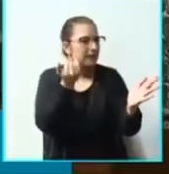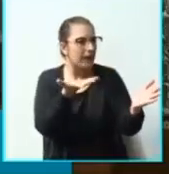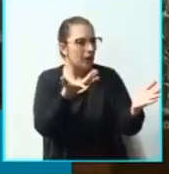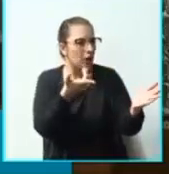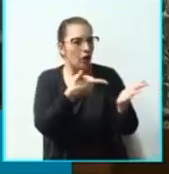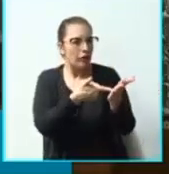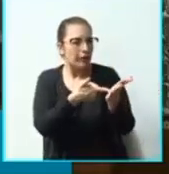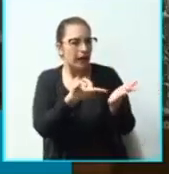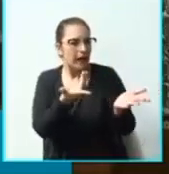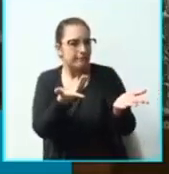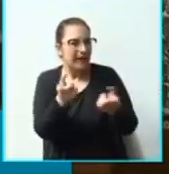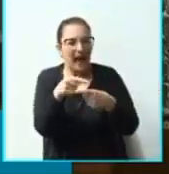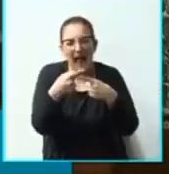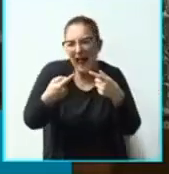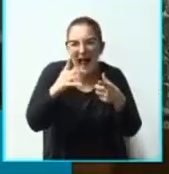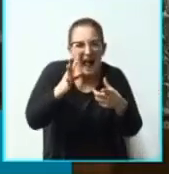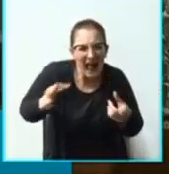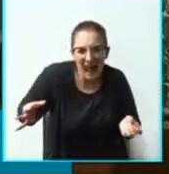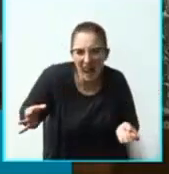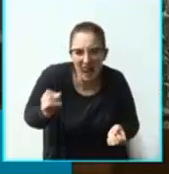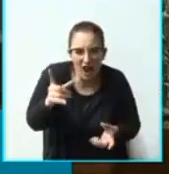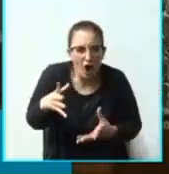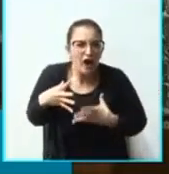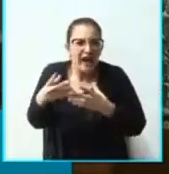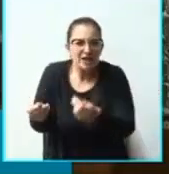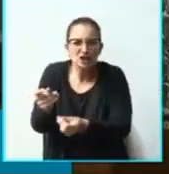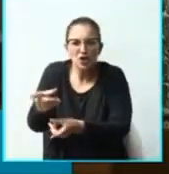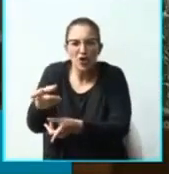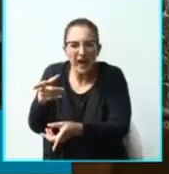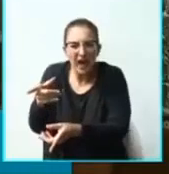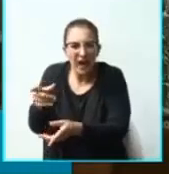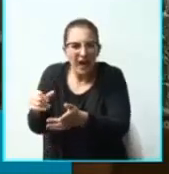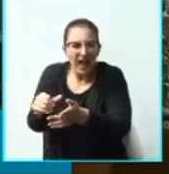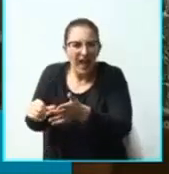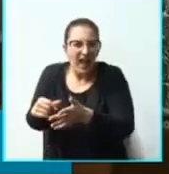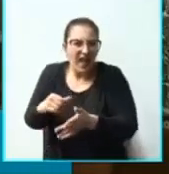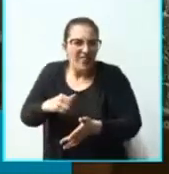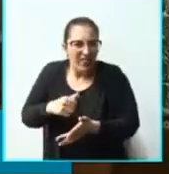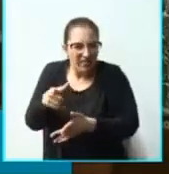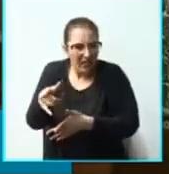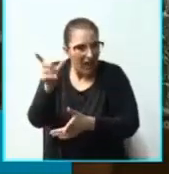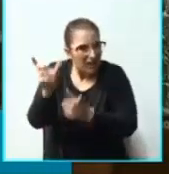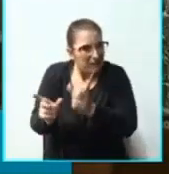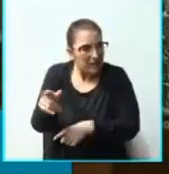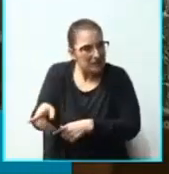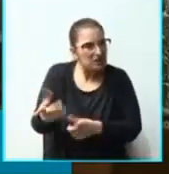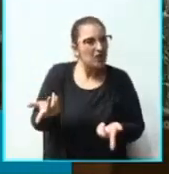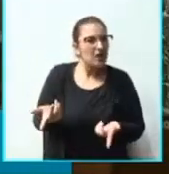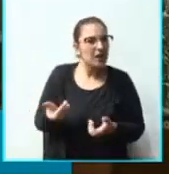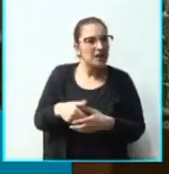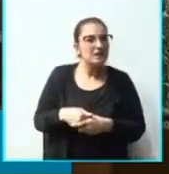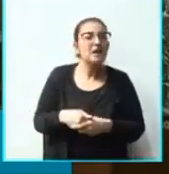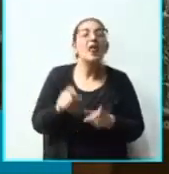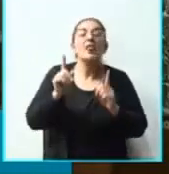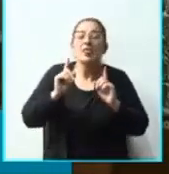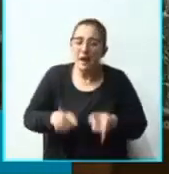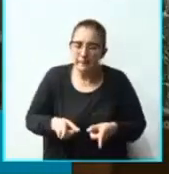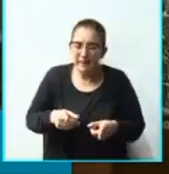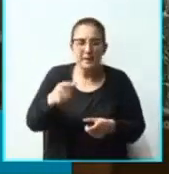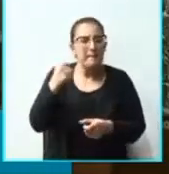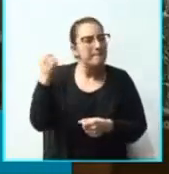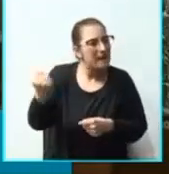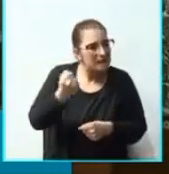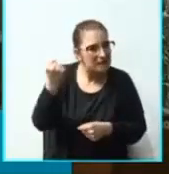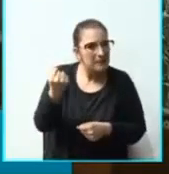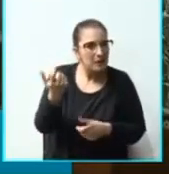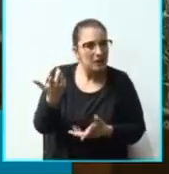identidad de esas personas que todavía no la han recuperado, sino también y fundamentalmente algo que todos los